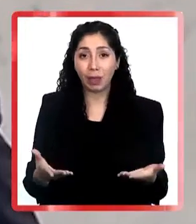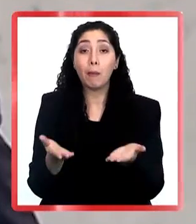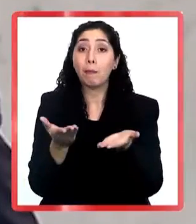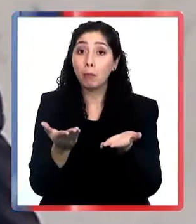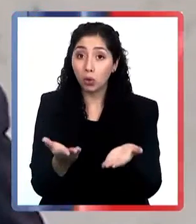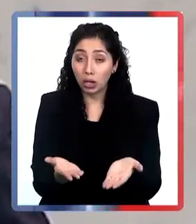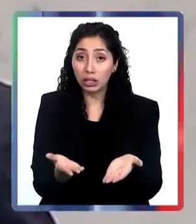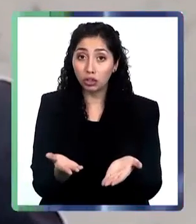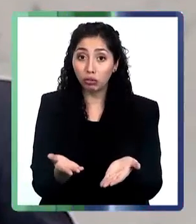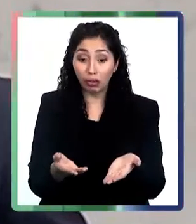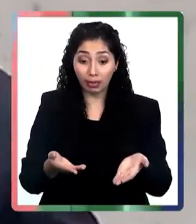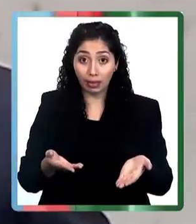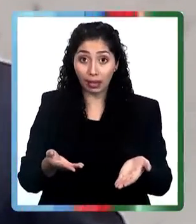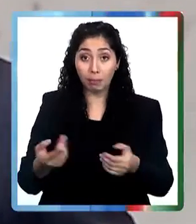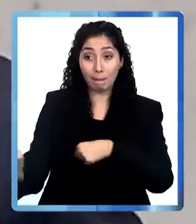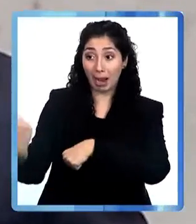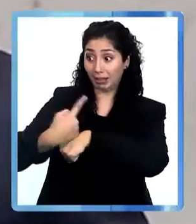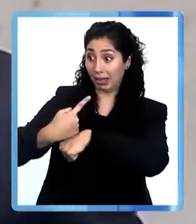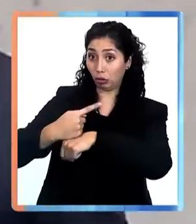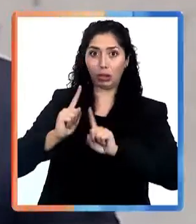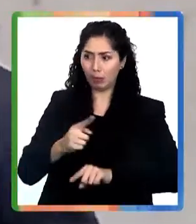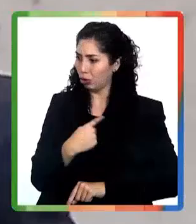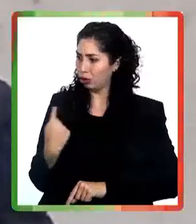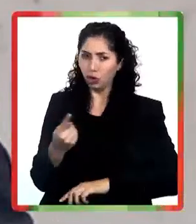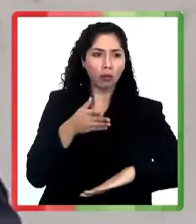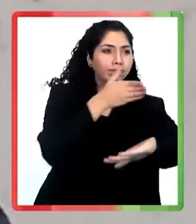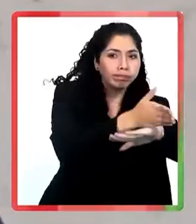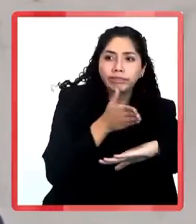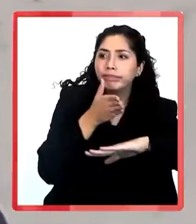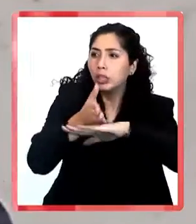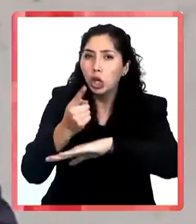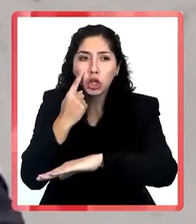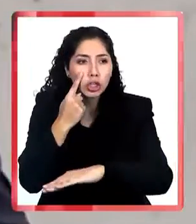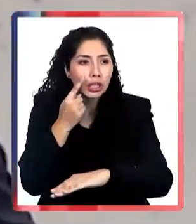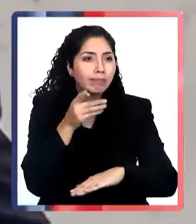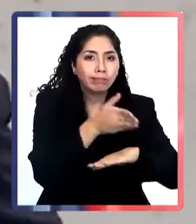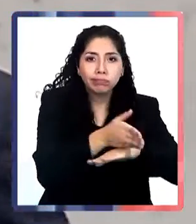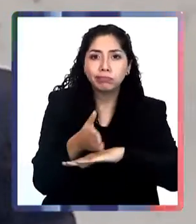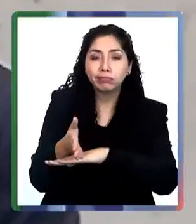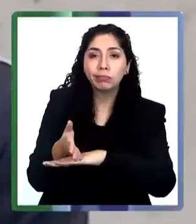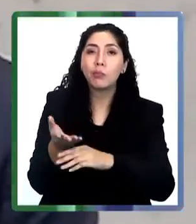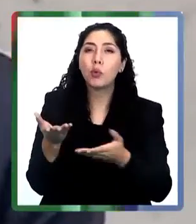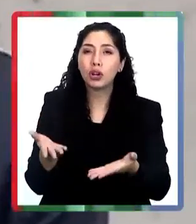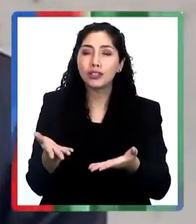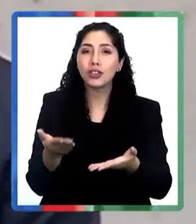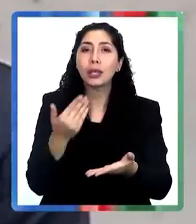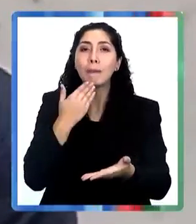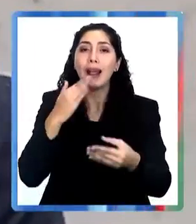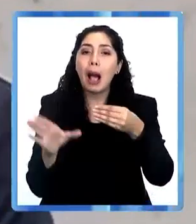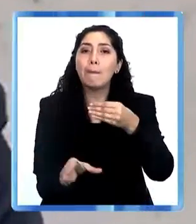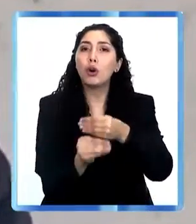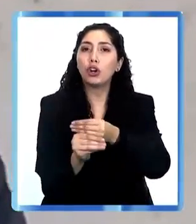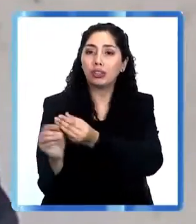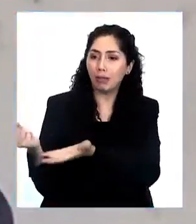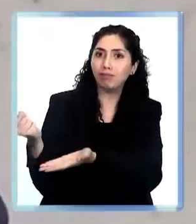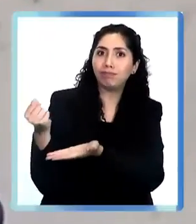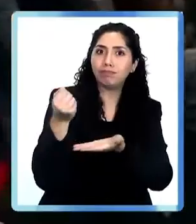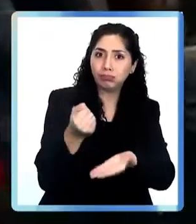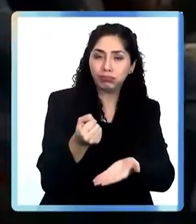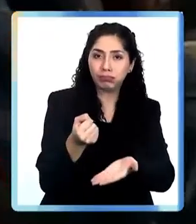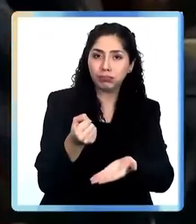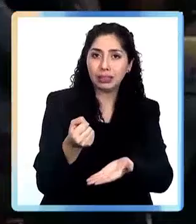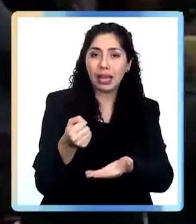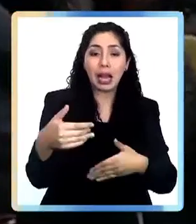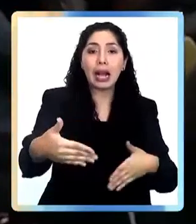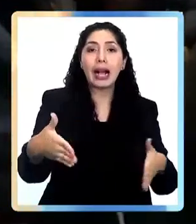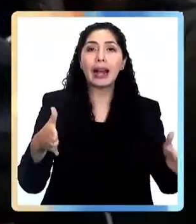por eso a partir de este mandato de estar en terreno es que hemos elaborado también un aporte adicional para cubrir el